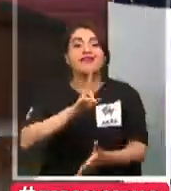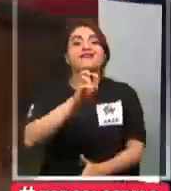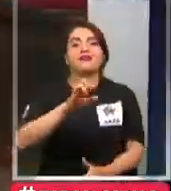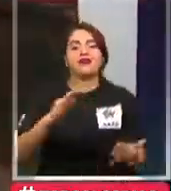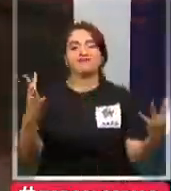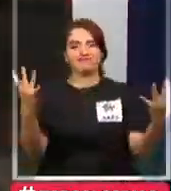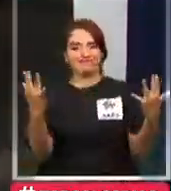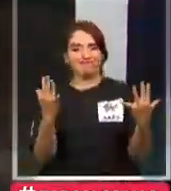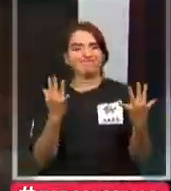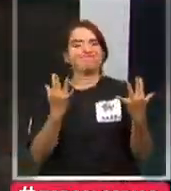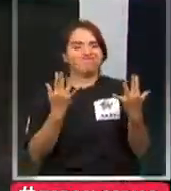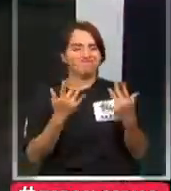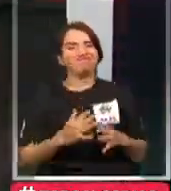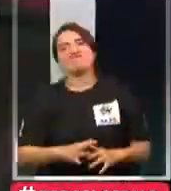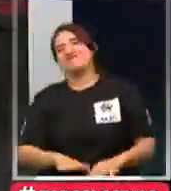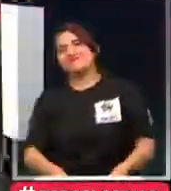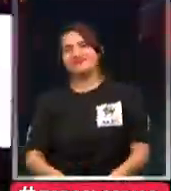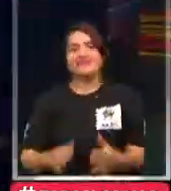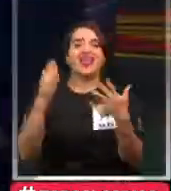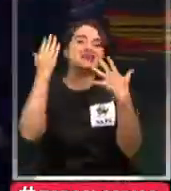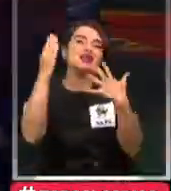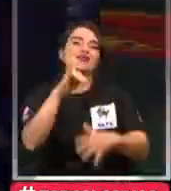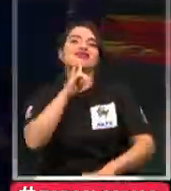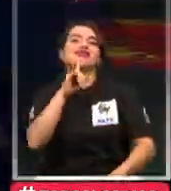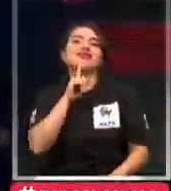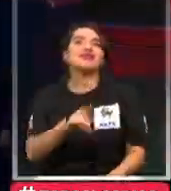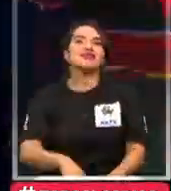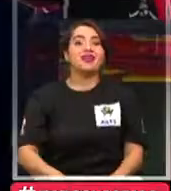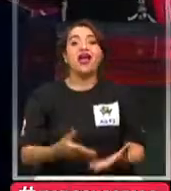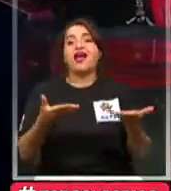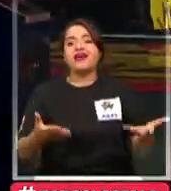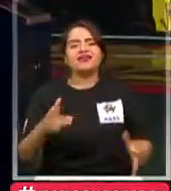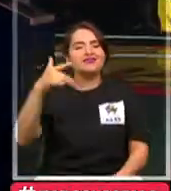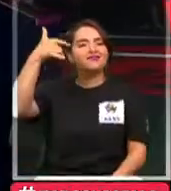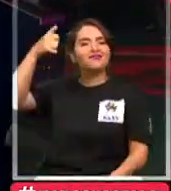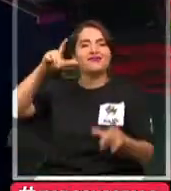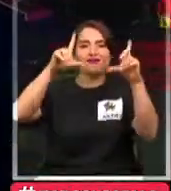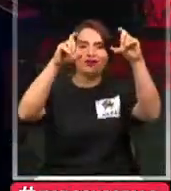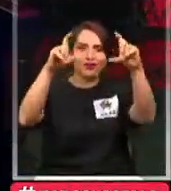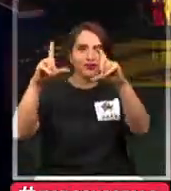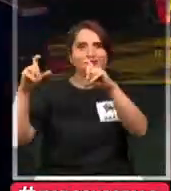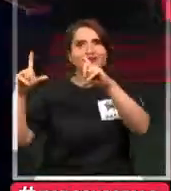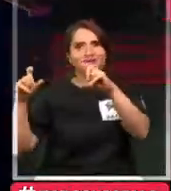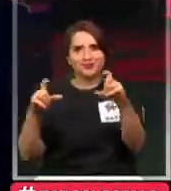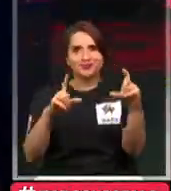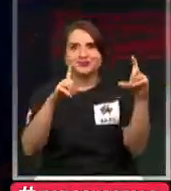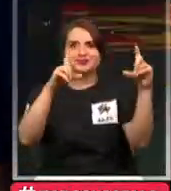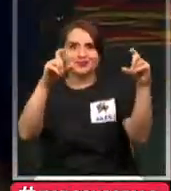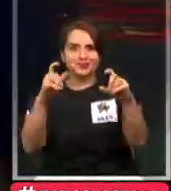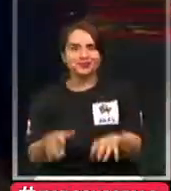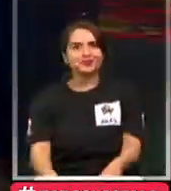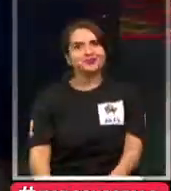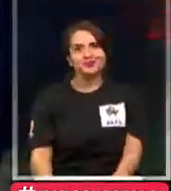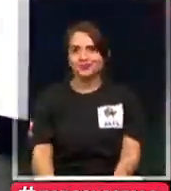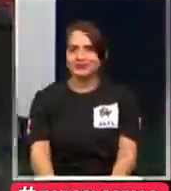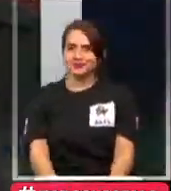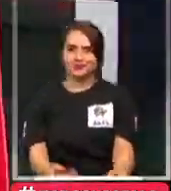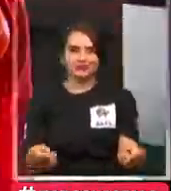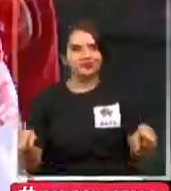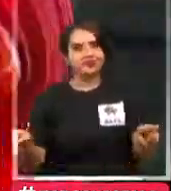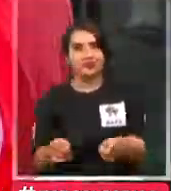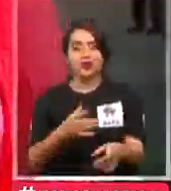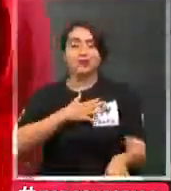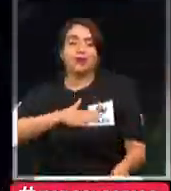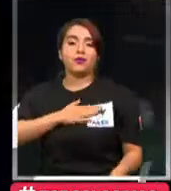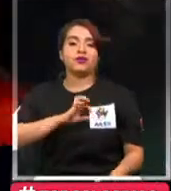un VIP. Saluden a Titi, vamos a tirarnos selfies. Say cheese. Que sabor a los latinos de nadie. Me gusta mucho la